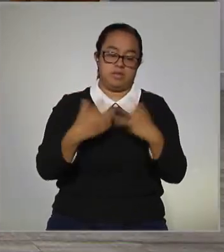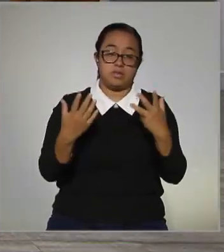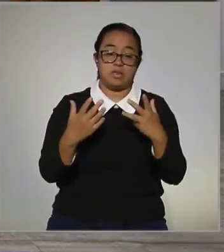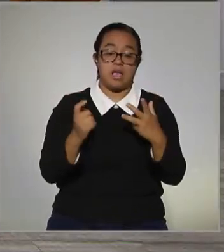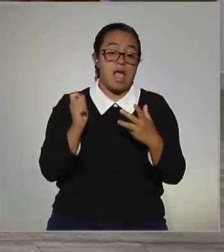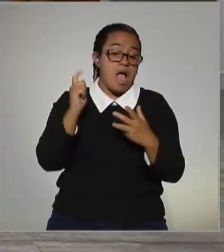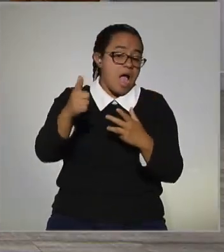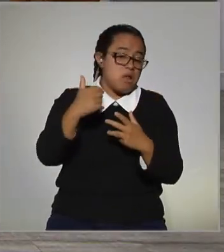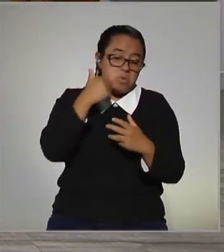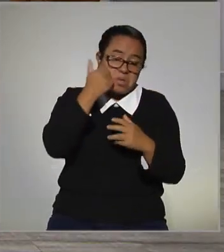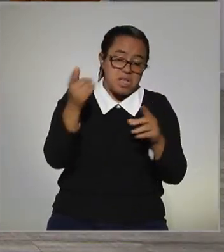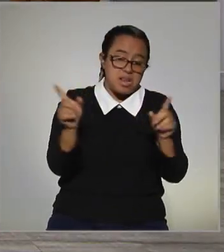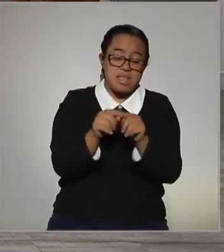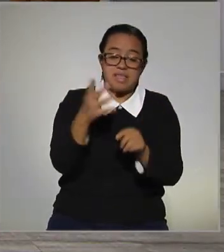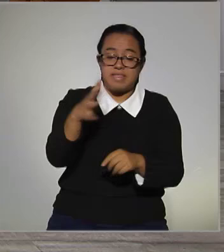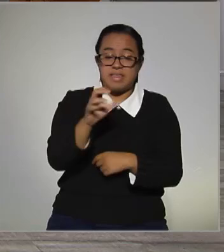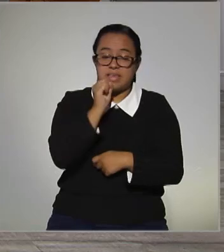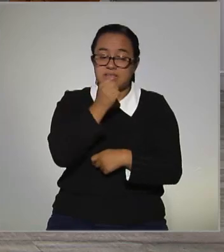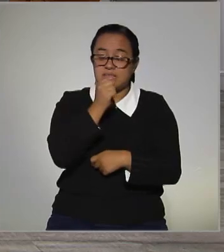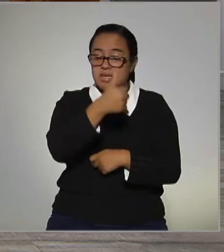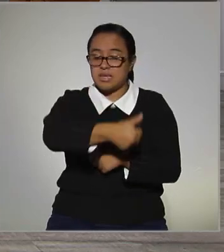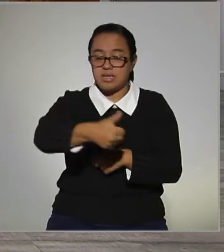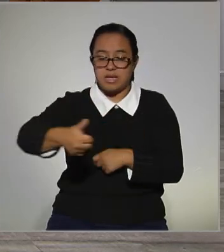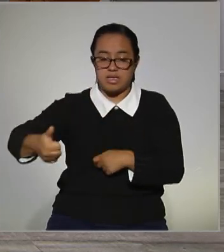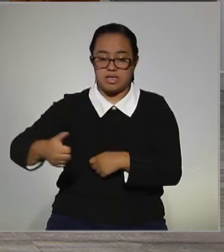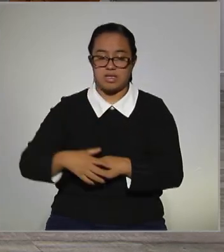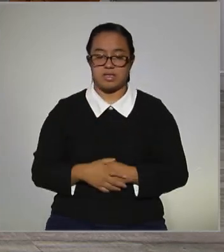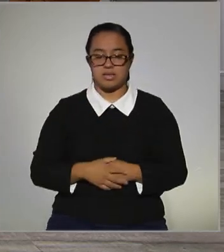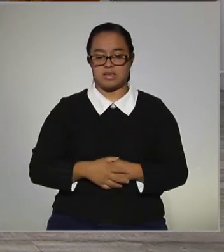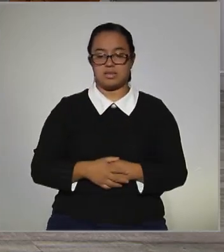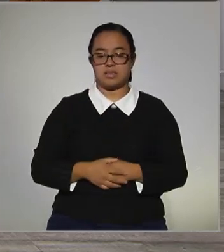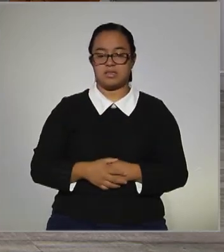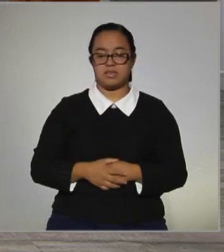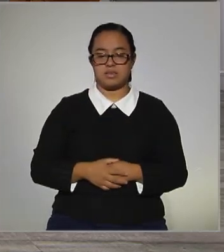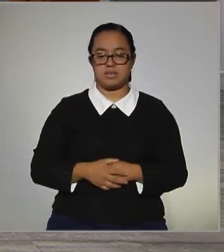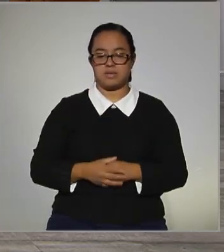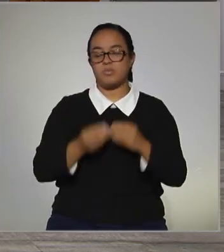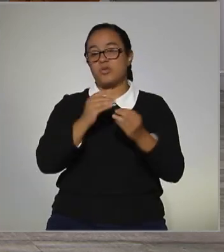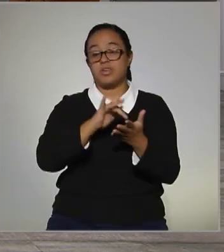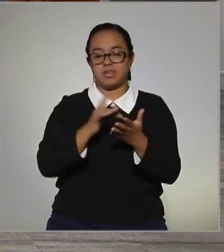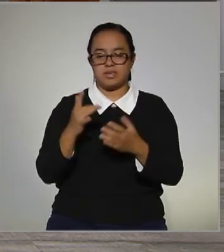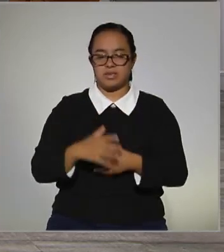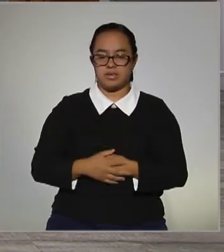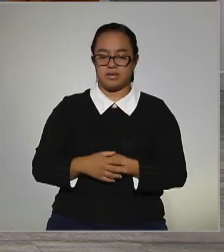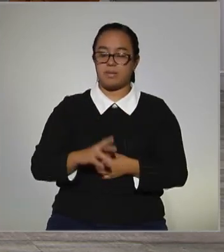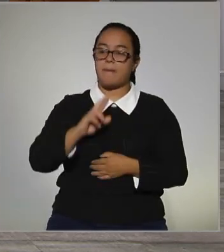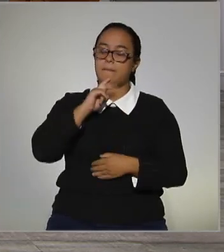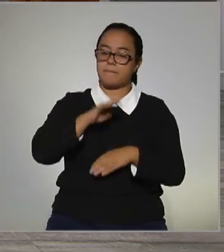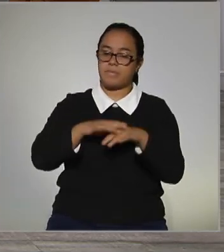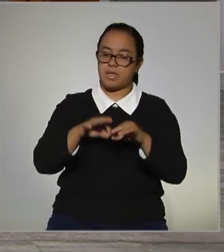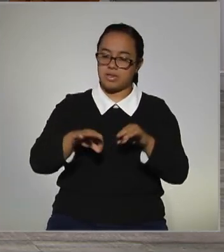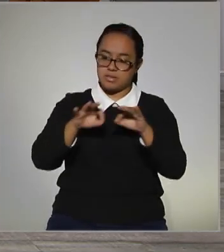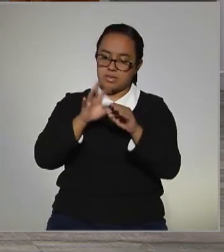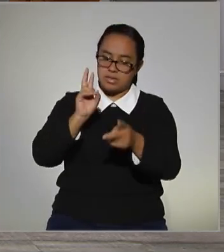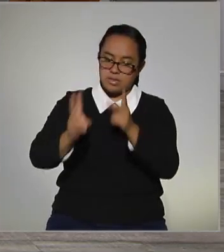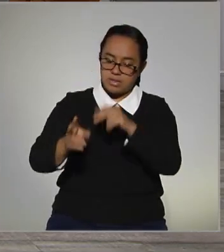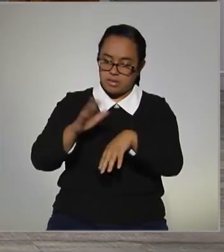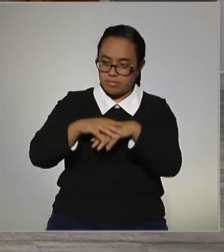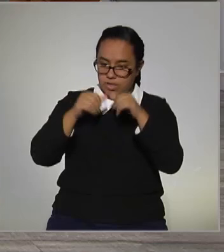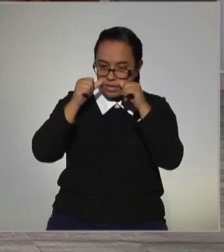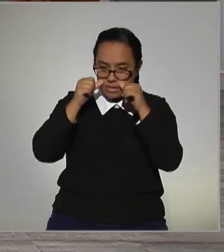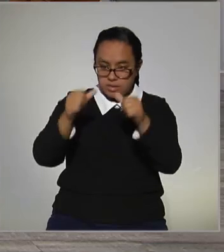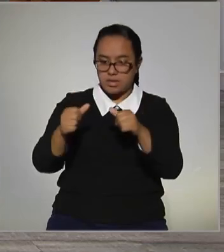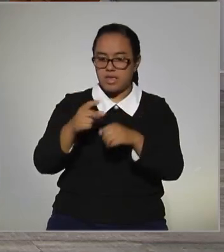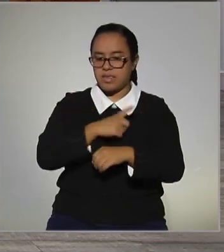decir algo en 10 segundos cada quien? Muchas gracias. Bueno, lo mayor es poder hablar, ser escuchado, ¿no? Y